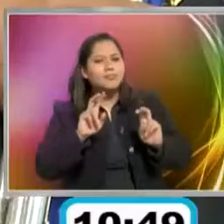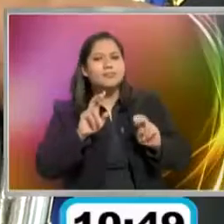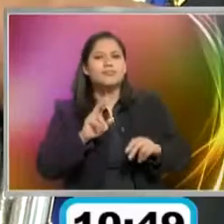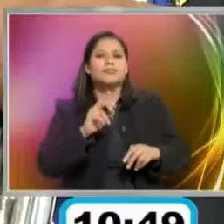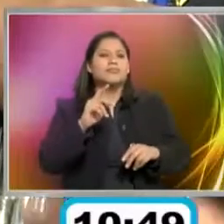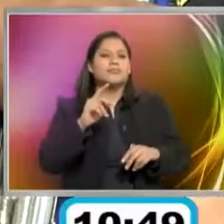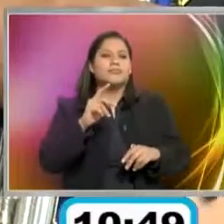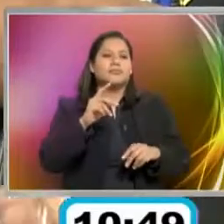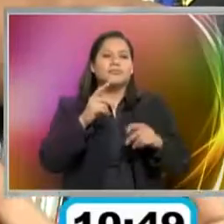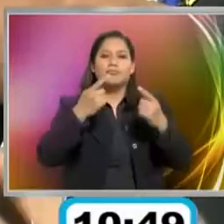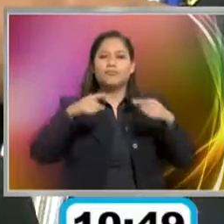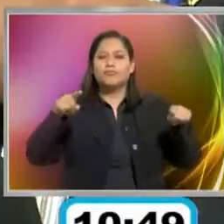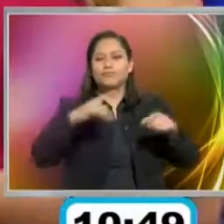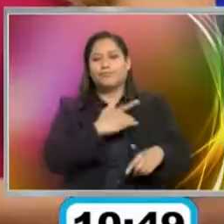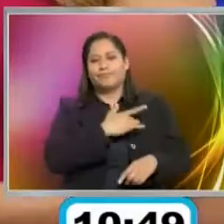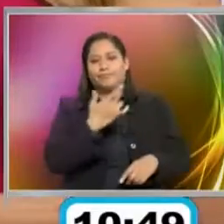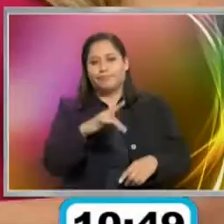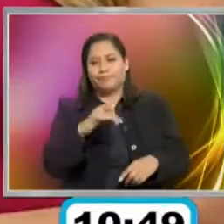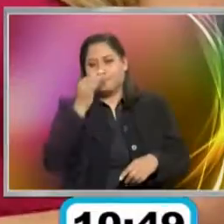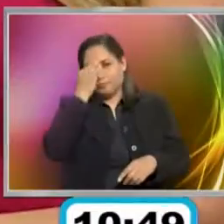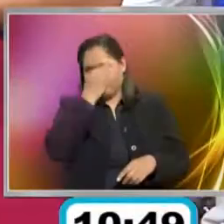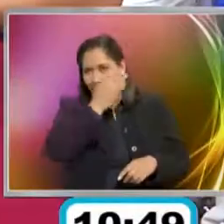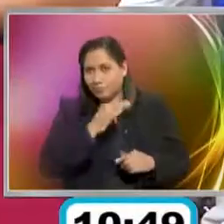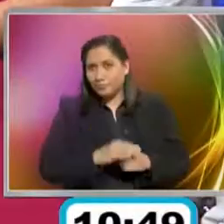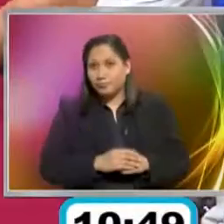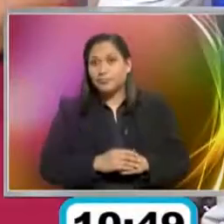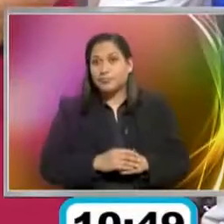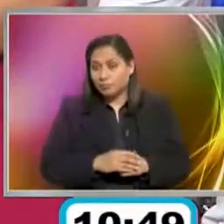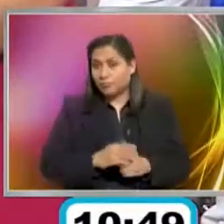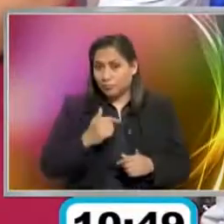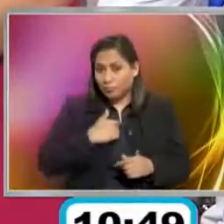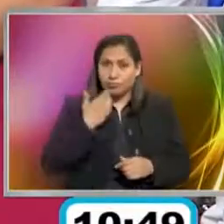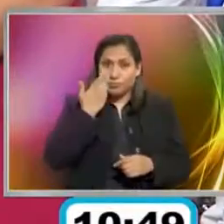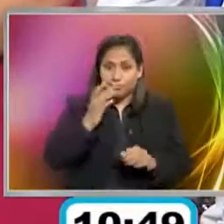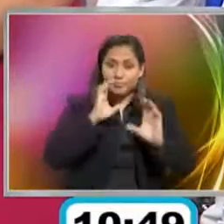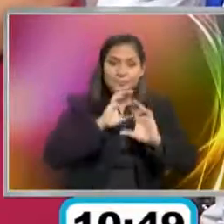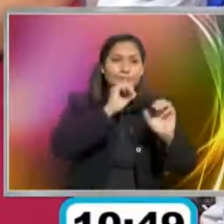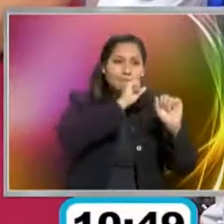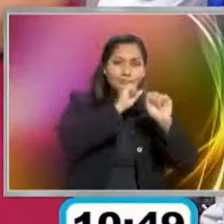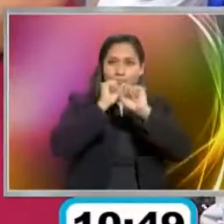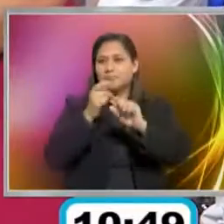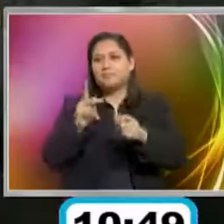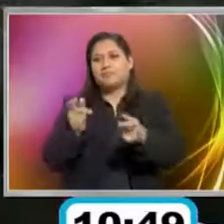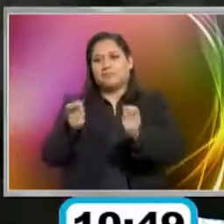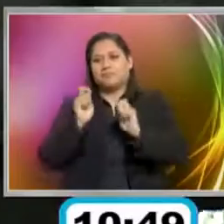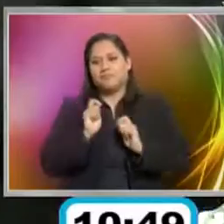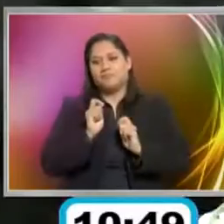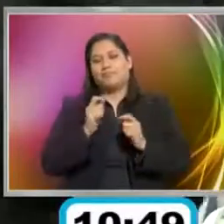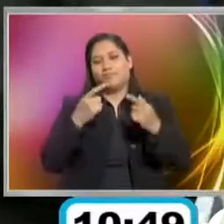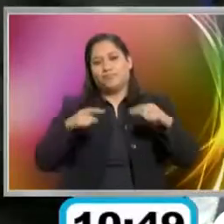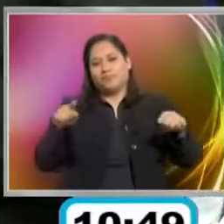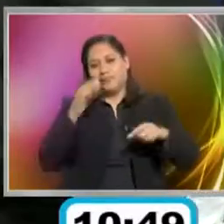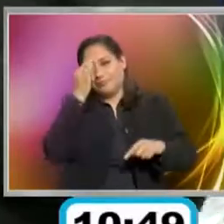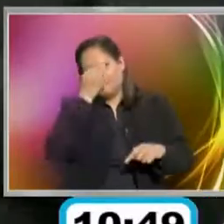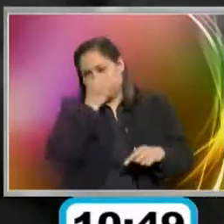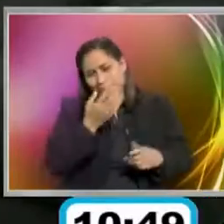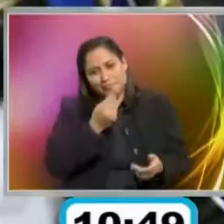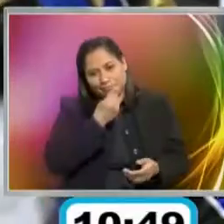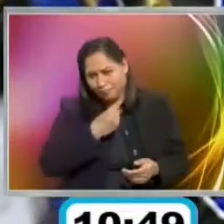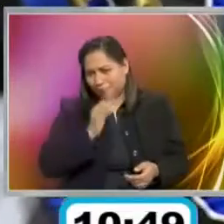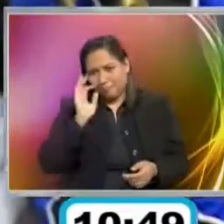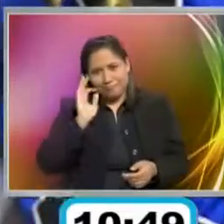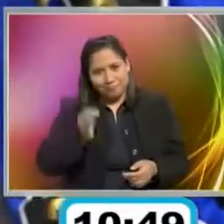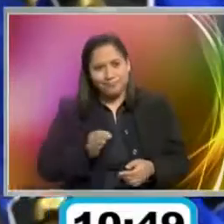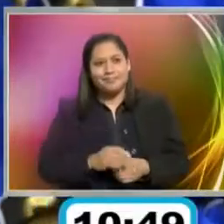balada pop ahí en La Voz. Y no era lo que tú Yo querías, quería ¿o cantar sí? banda, pero me dieron balada pop, entonces, pues bueno, tenemos que entrar de todo, ¿no?